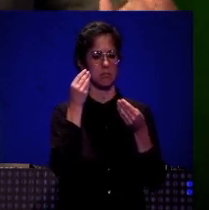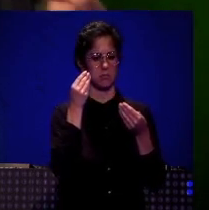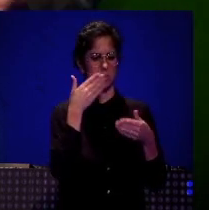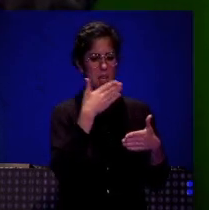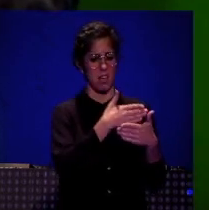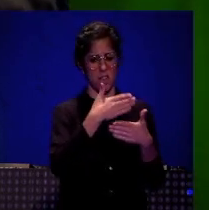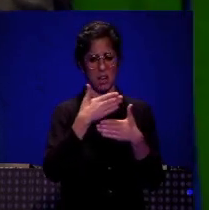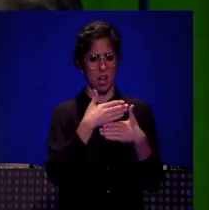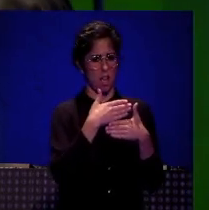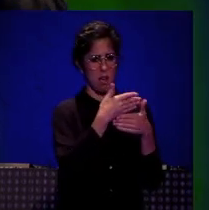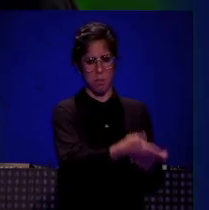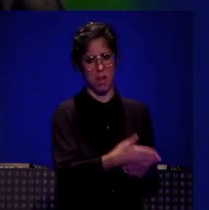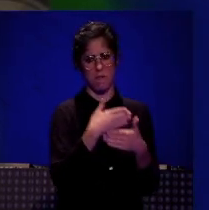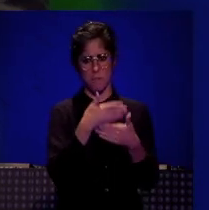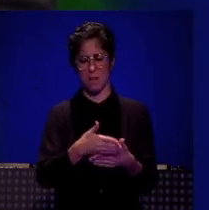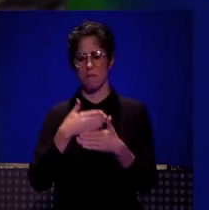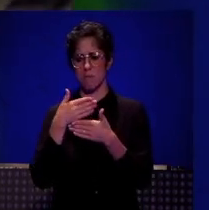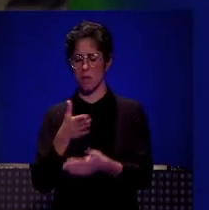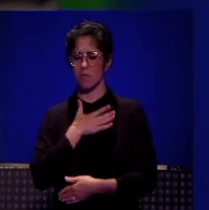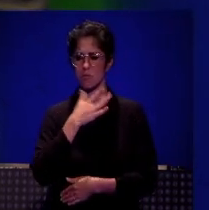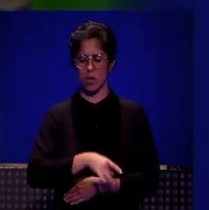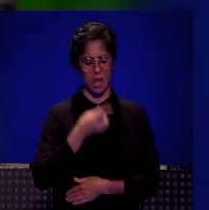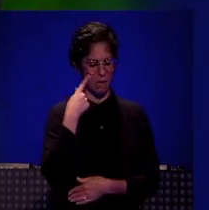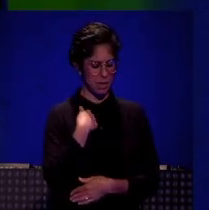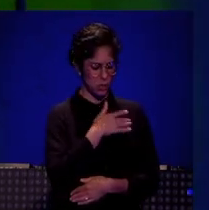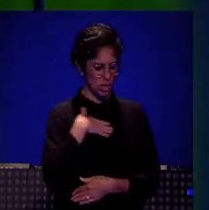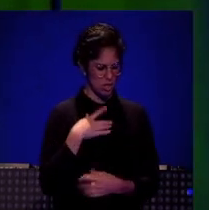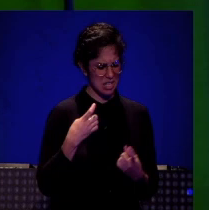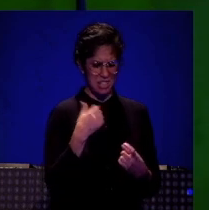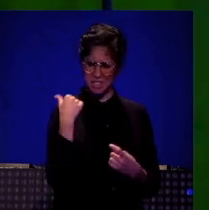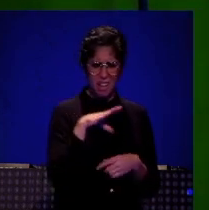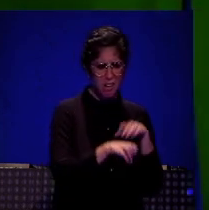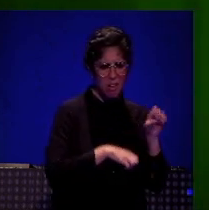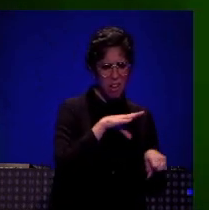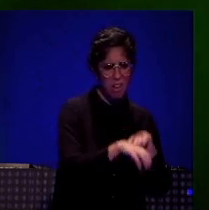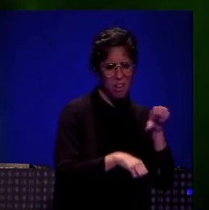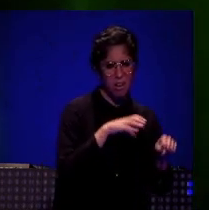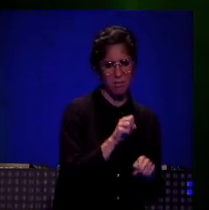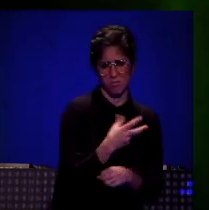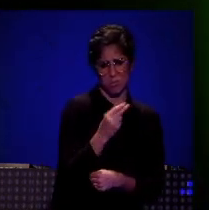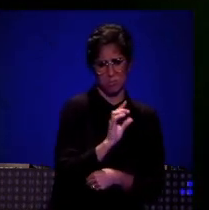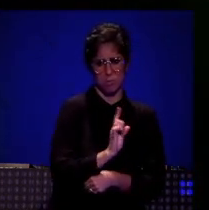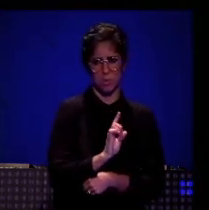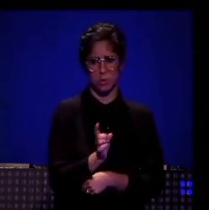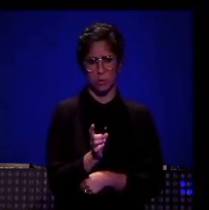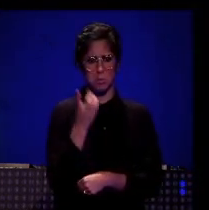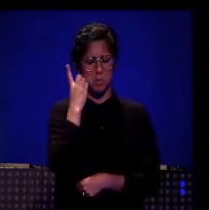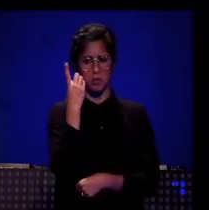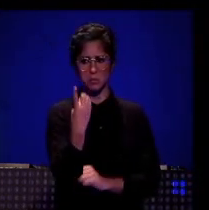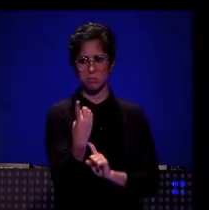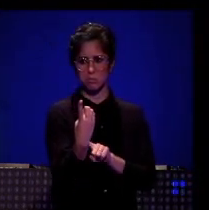quiero hacer un podcast como tengo que empezar me tengo que comprar tú estos cacharros me tengo que no nuestro dispositivo ahí lo tenéis